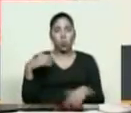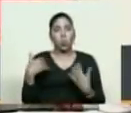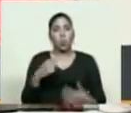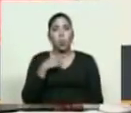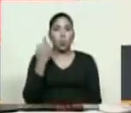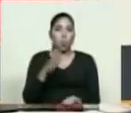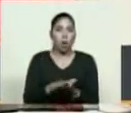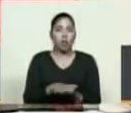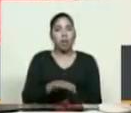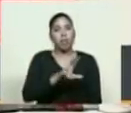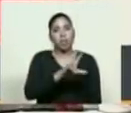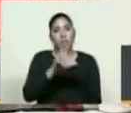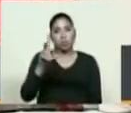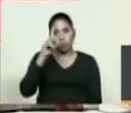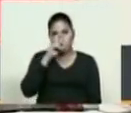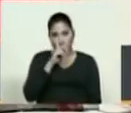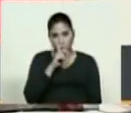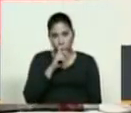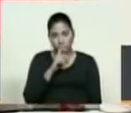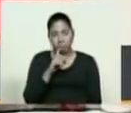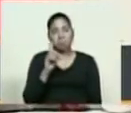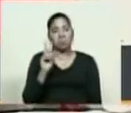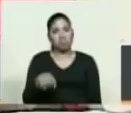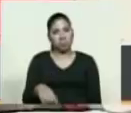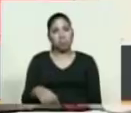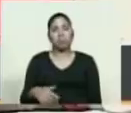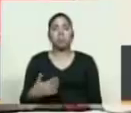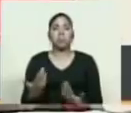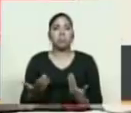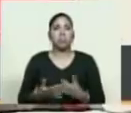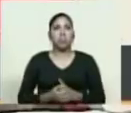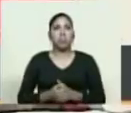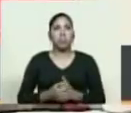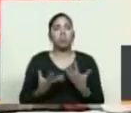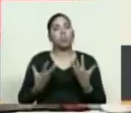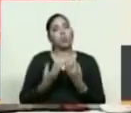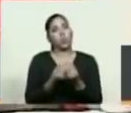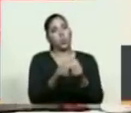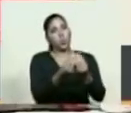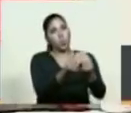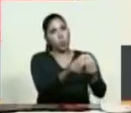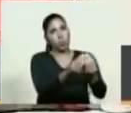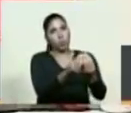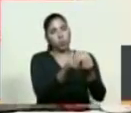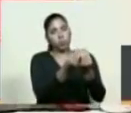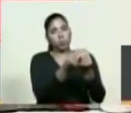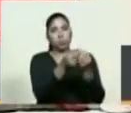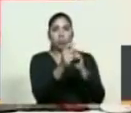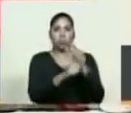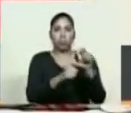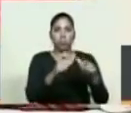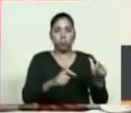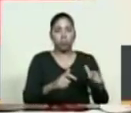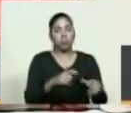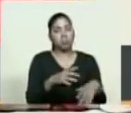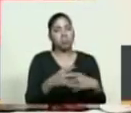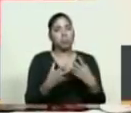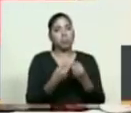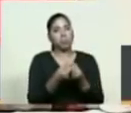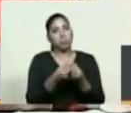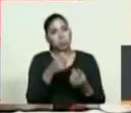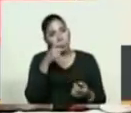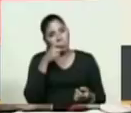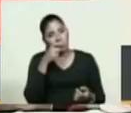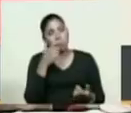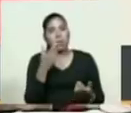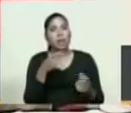siembra, y aprovechamos de ir a acompañar a los hermanos que estaban en el proceso de carnetización. En verdad